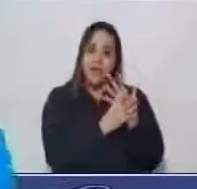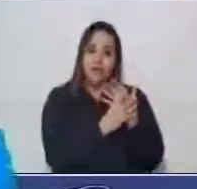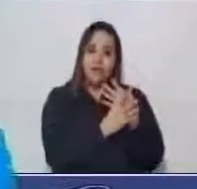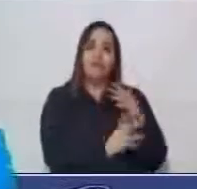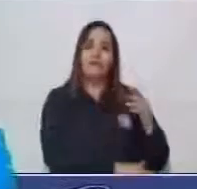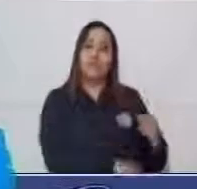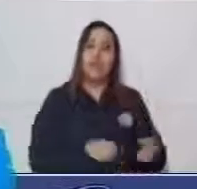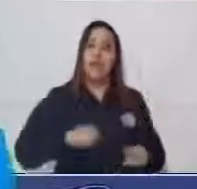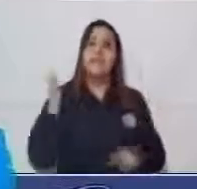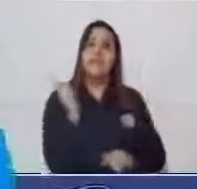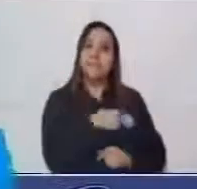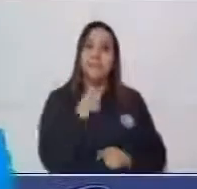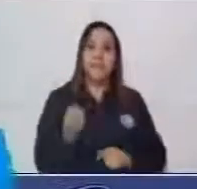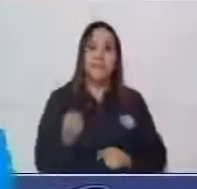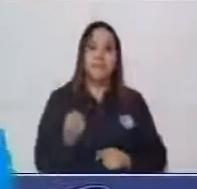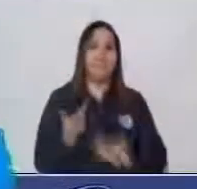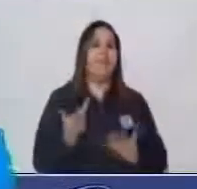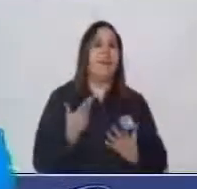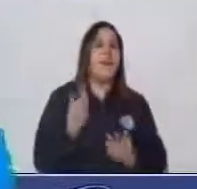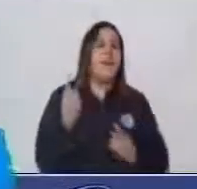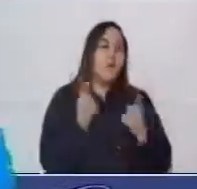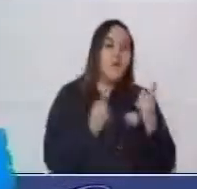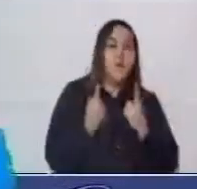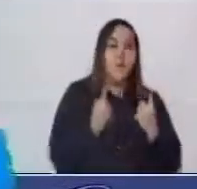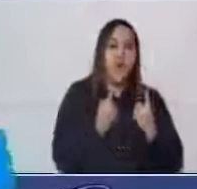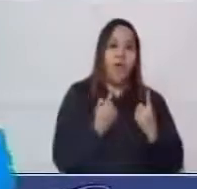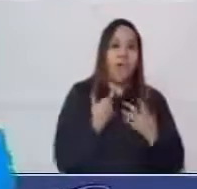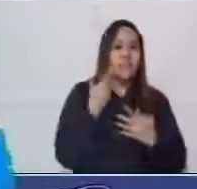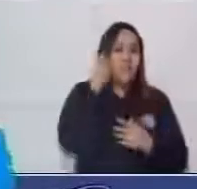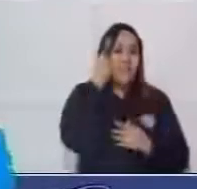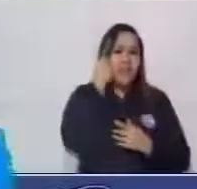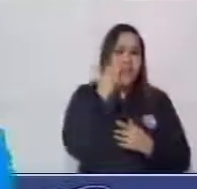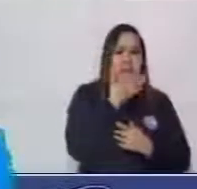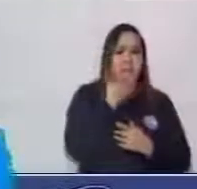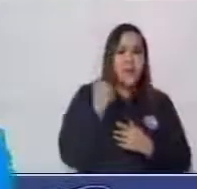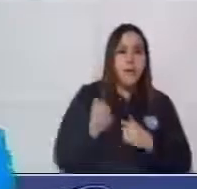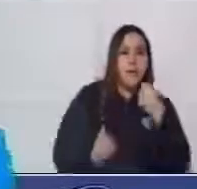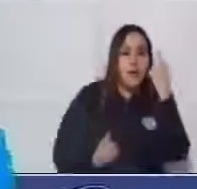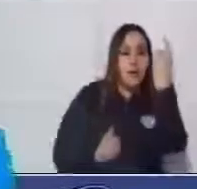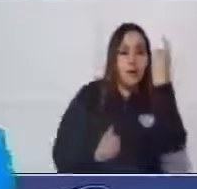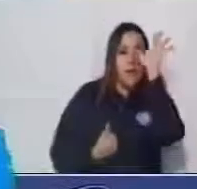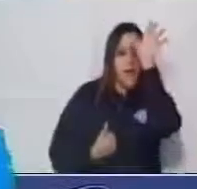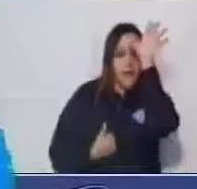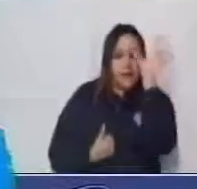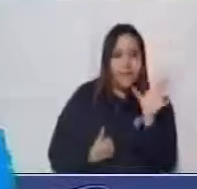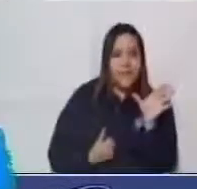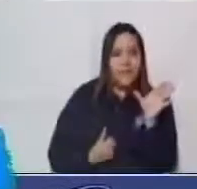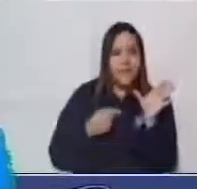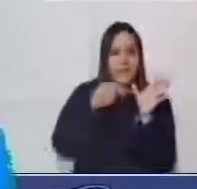espada. ¿Cuál tiene más sentido para ti? ¿La versión que leímos al inicio o esta